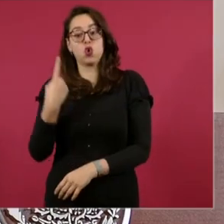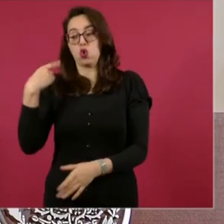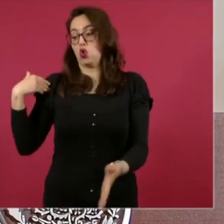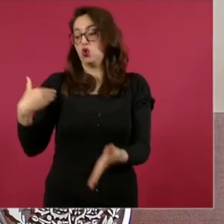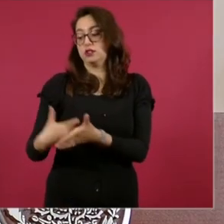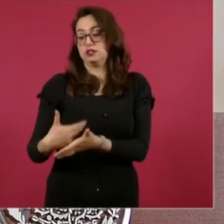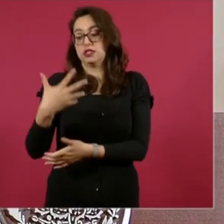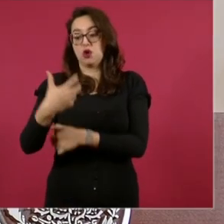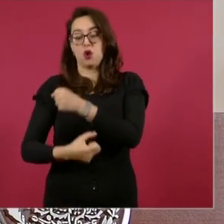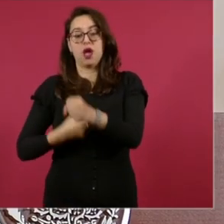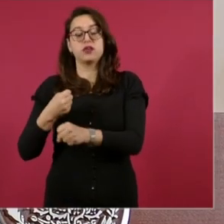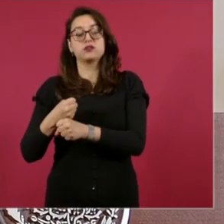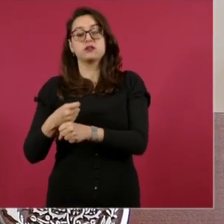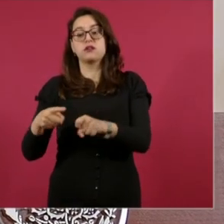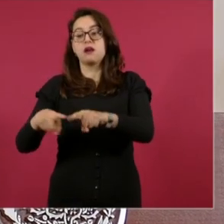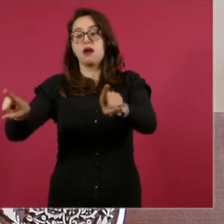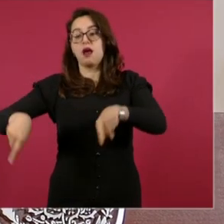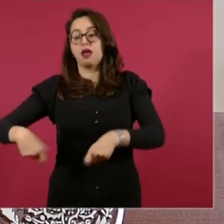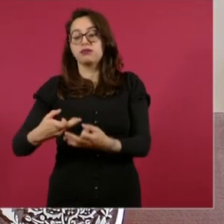100,000.